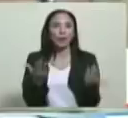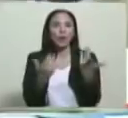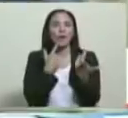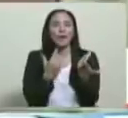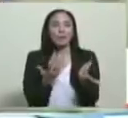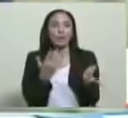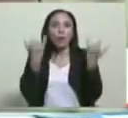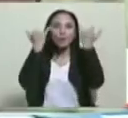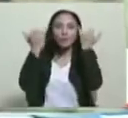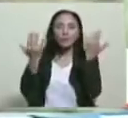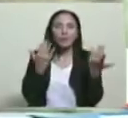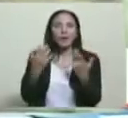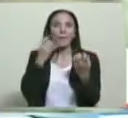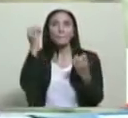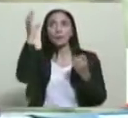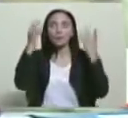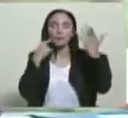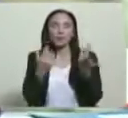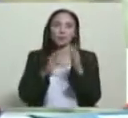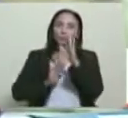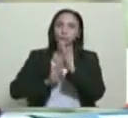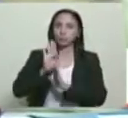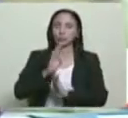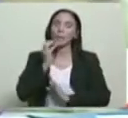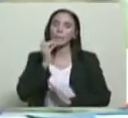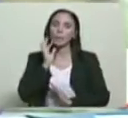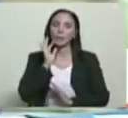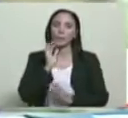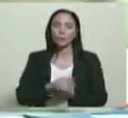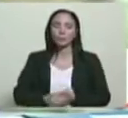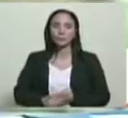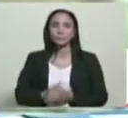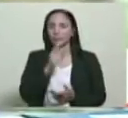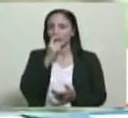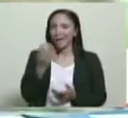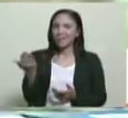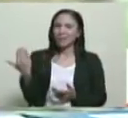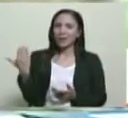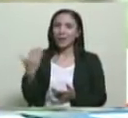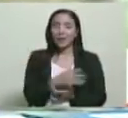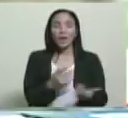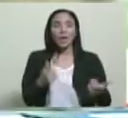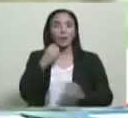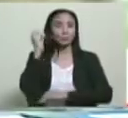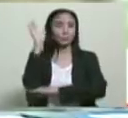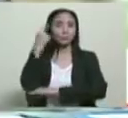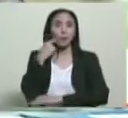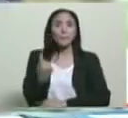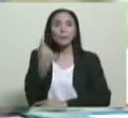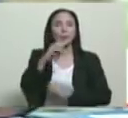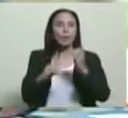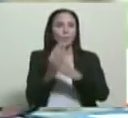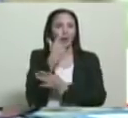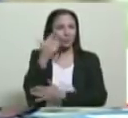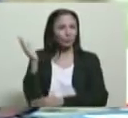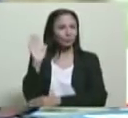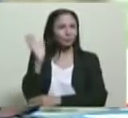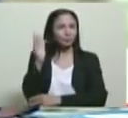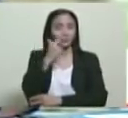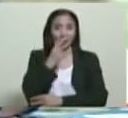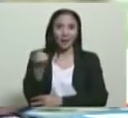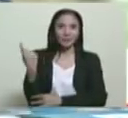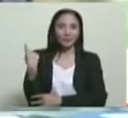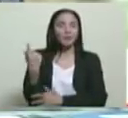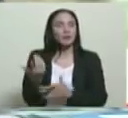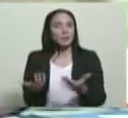consumo, cambiar métodos, formas de hacer las cosas. Es parte de lo que usted convocaba ayer en su discurso del 1 de mayo. Y también esta juventud,